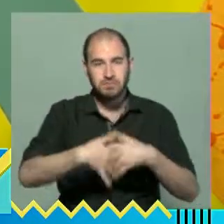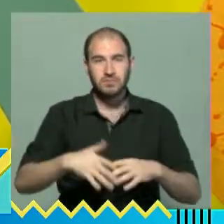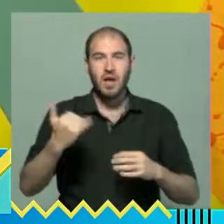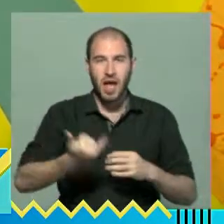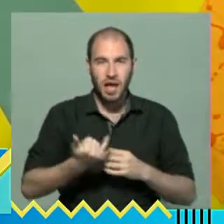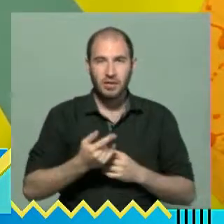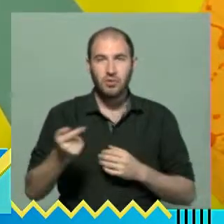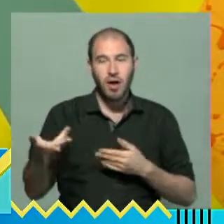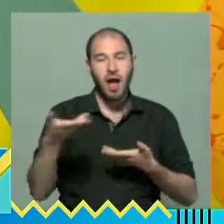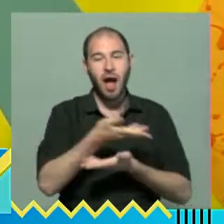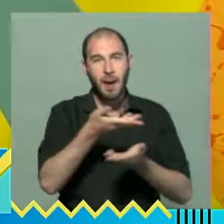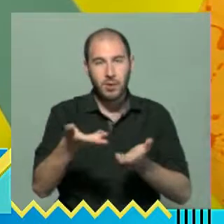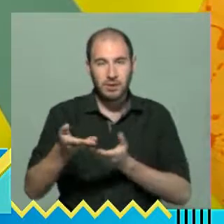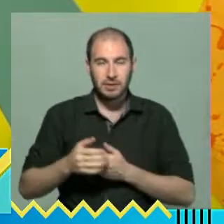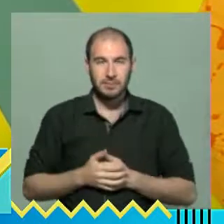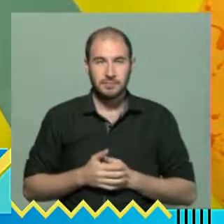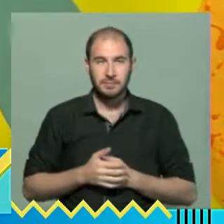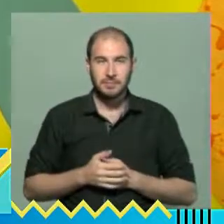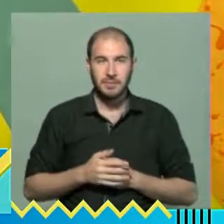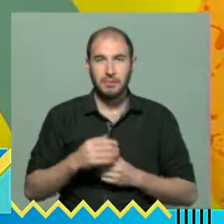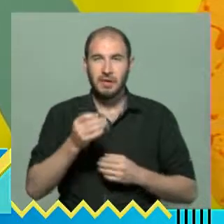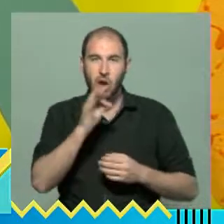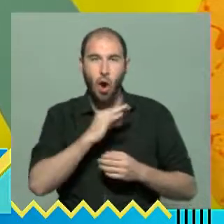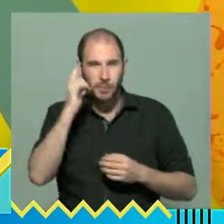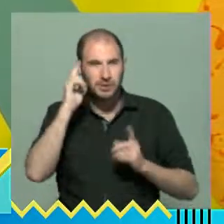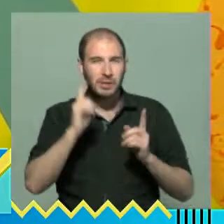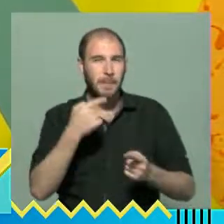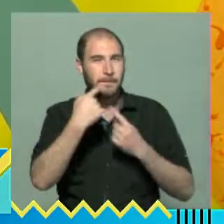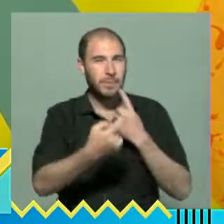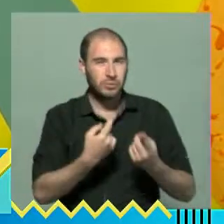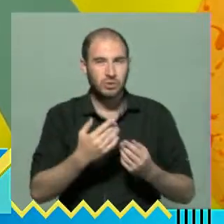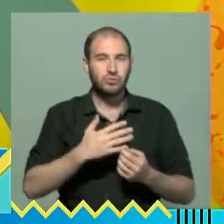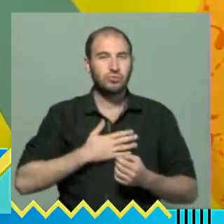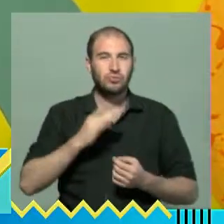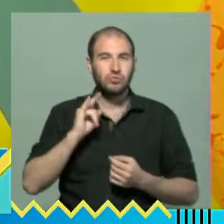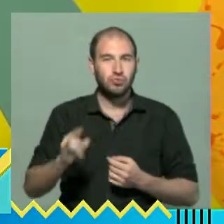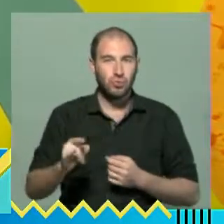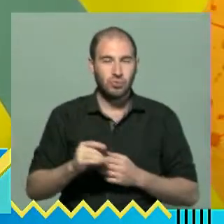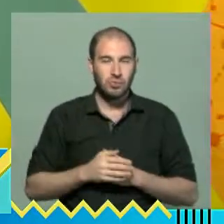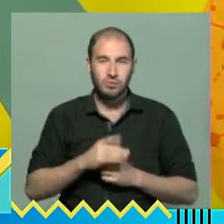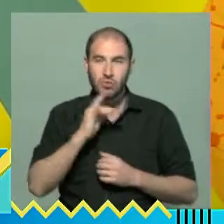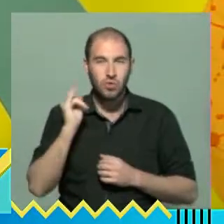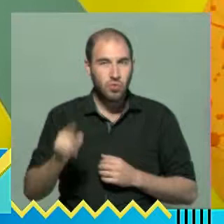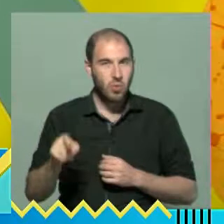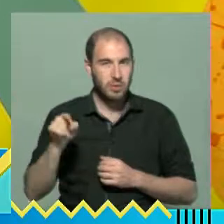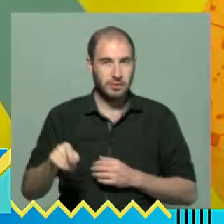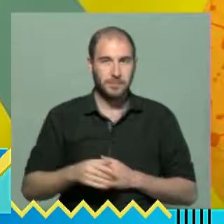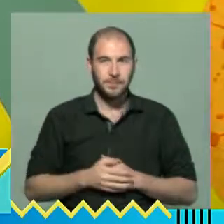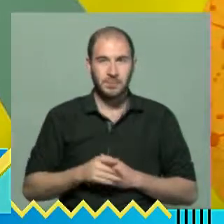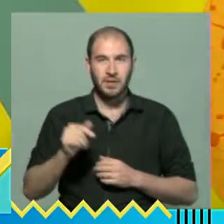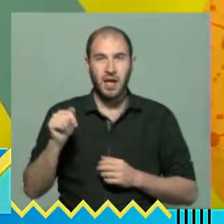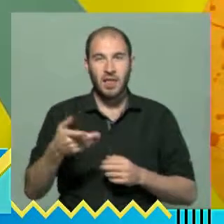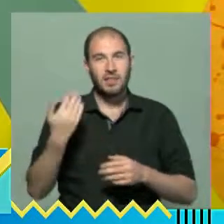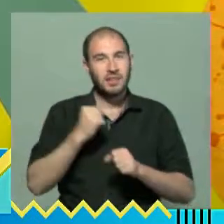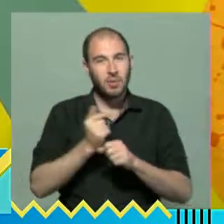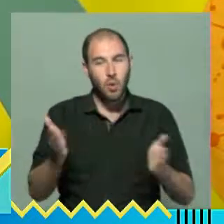van aportando miradas y preguntas que le son propias a las disciplinas que hasta entonces no trabajábamos